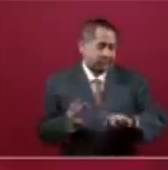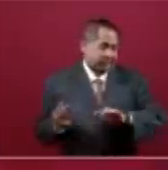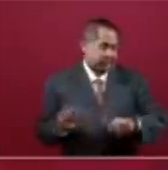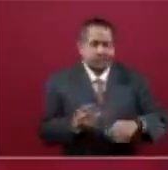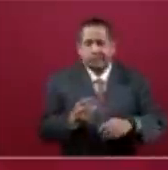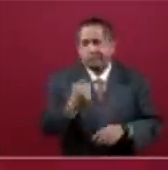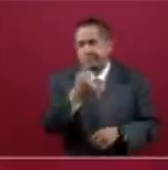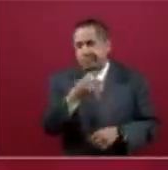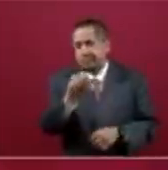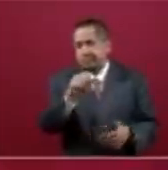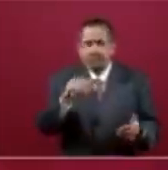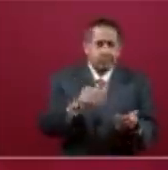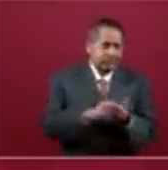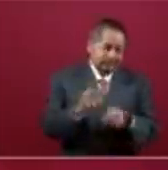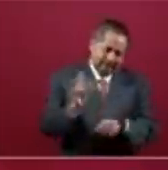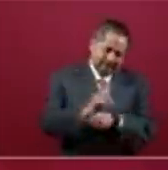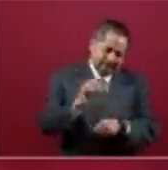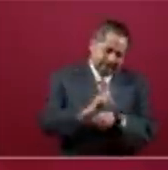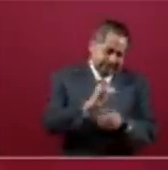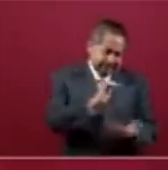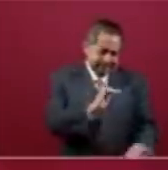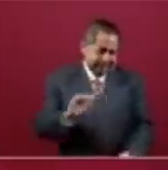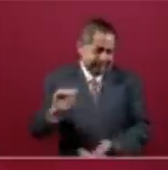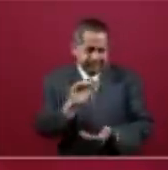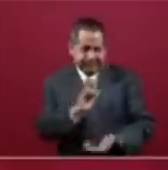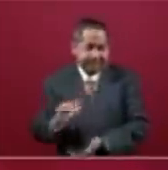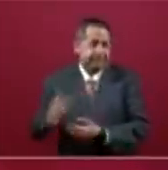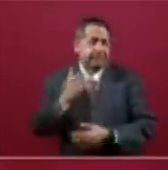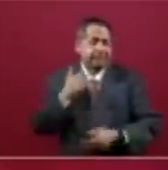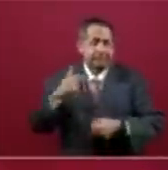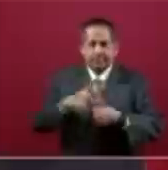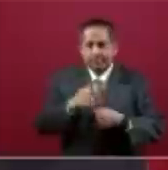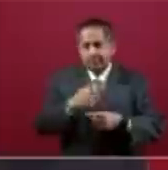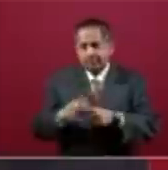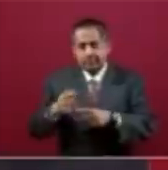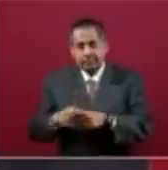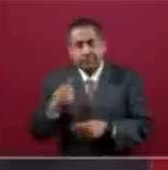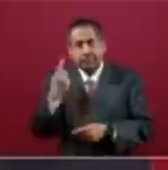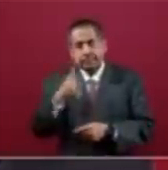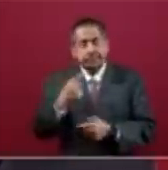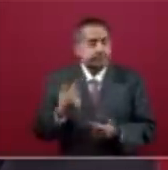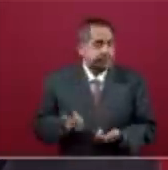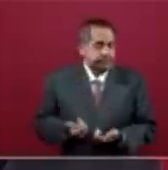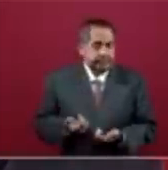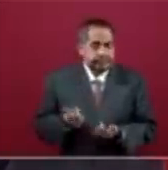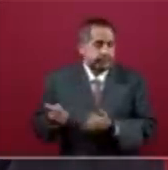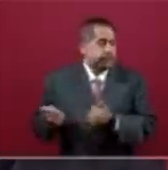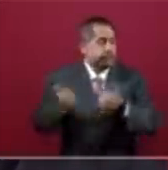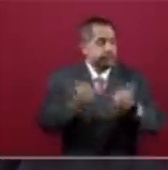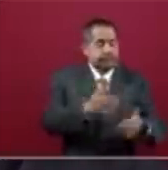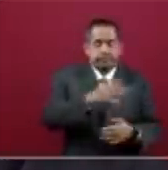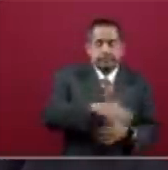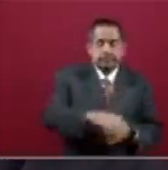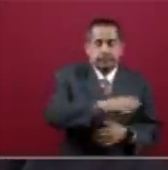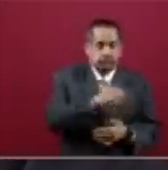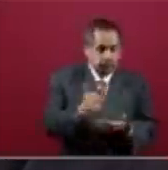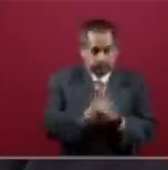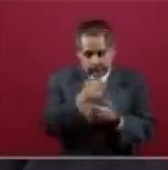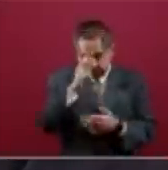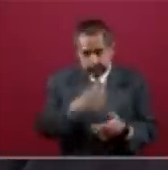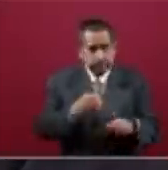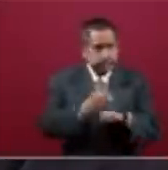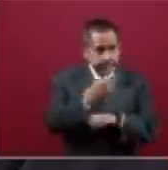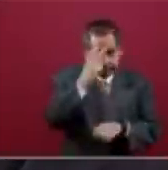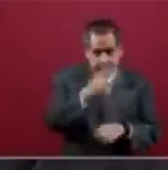160 mil barriles diarios de gasolinas para la Ciudad de México, para el Estado de